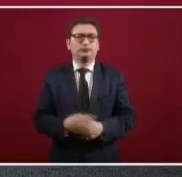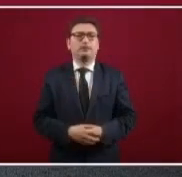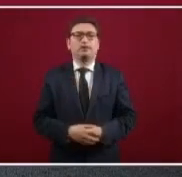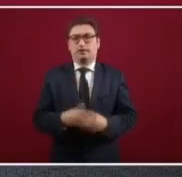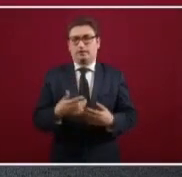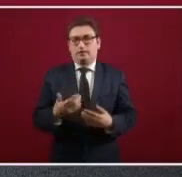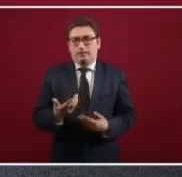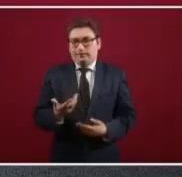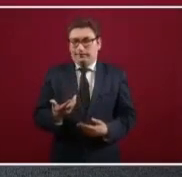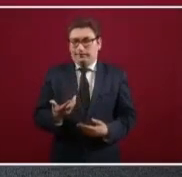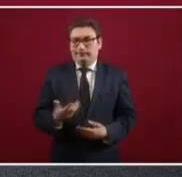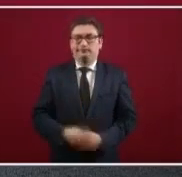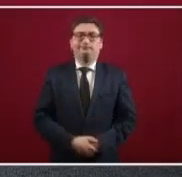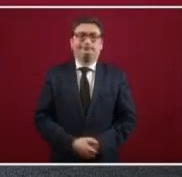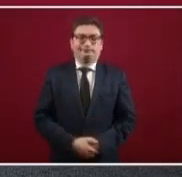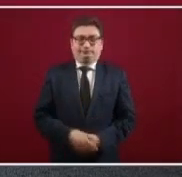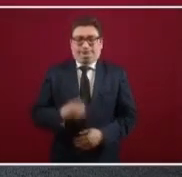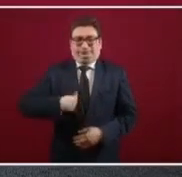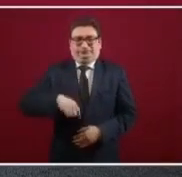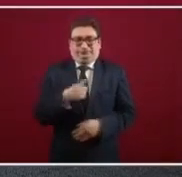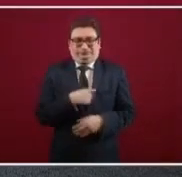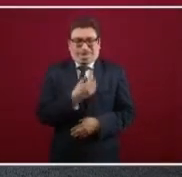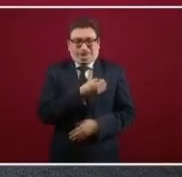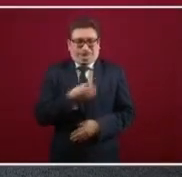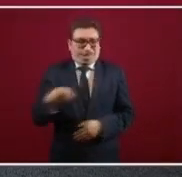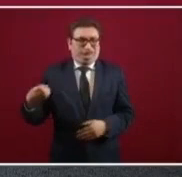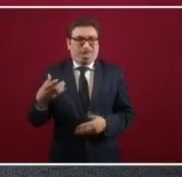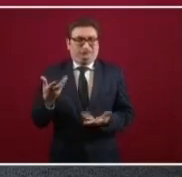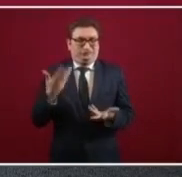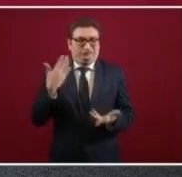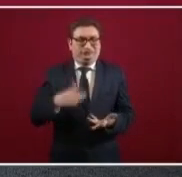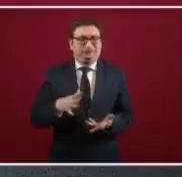porque estamos poniendo orden